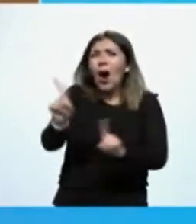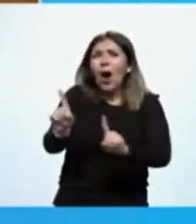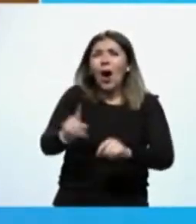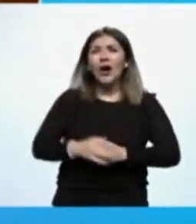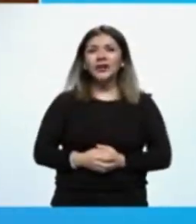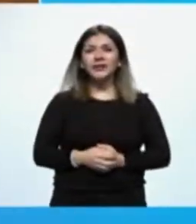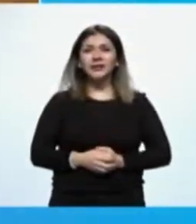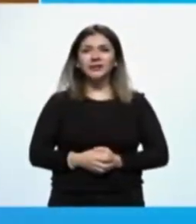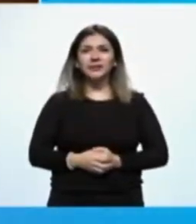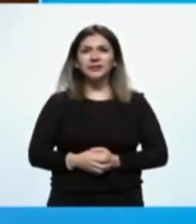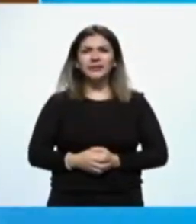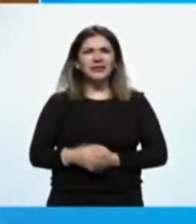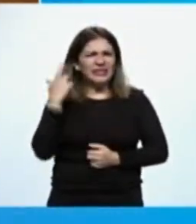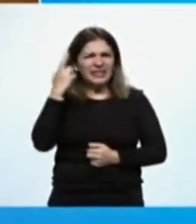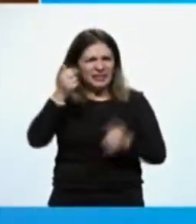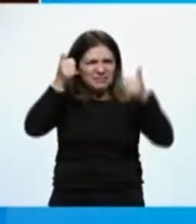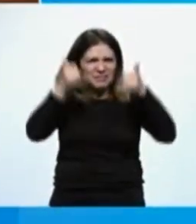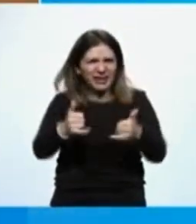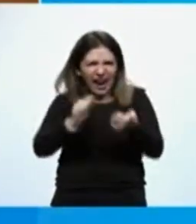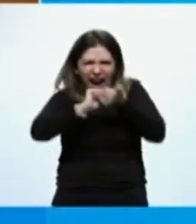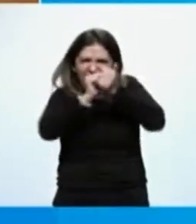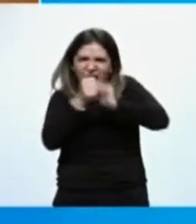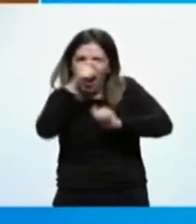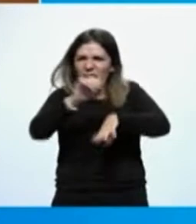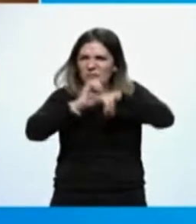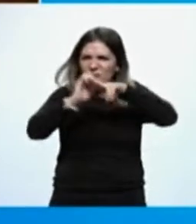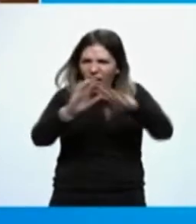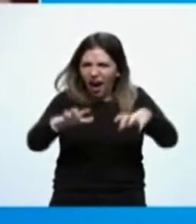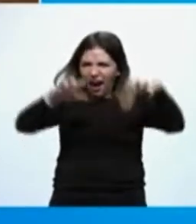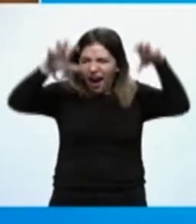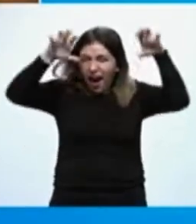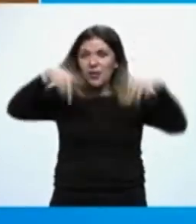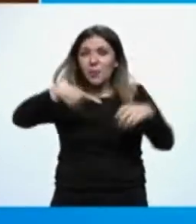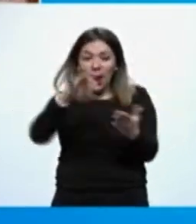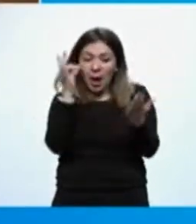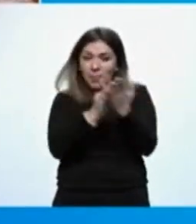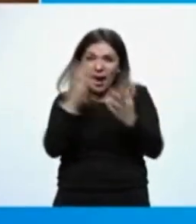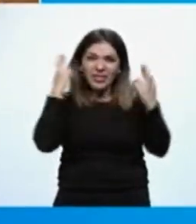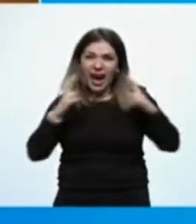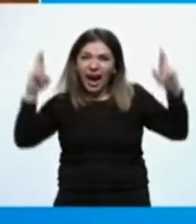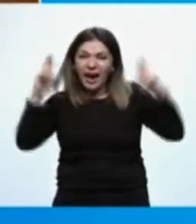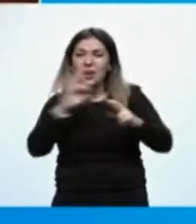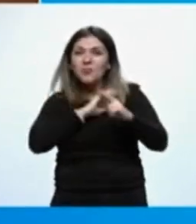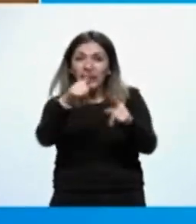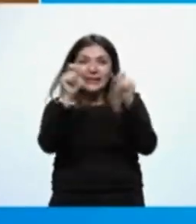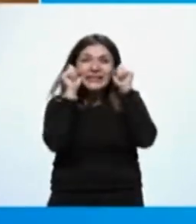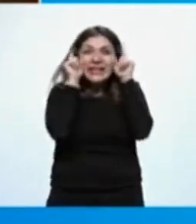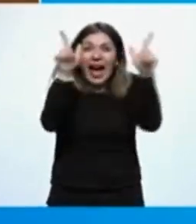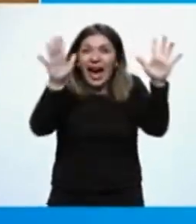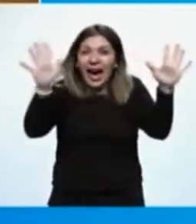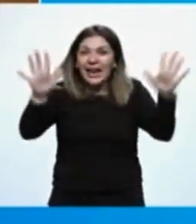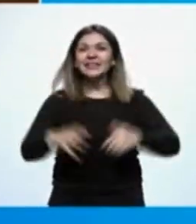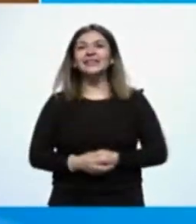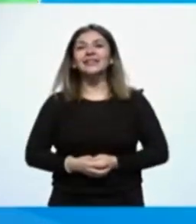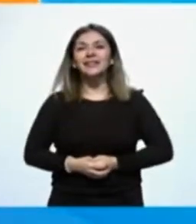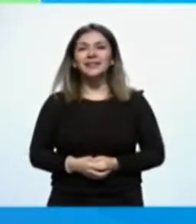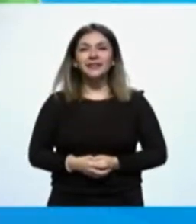se convirtió en un monstruo morado! ¡Pero el metal solo puede alterarlo!